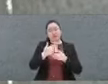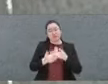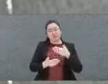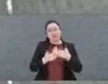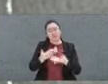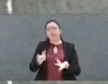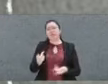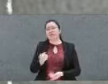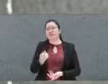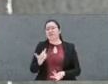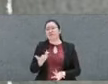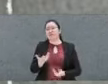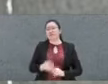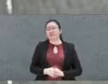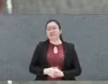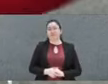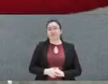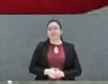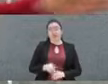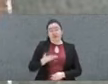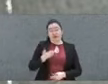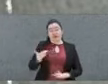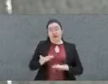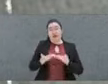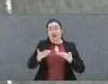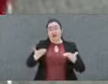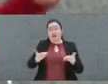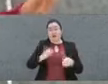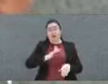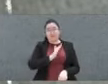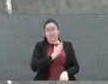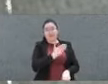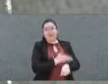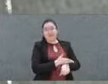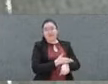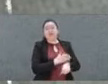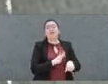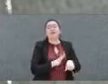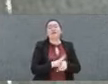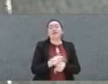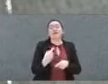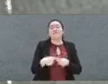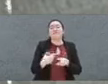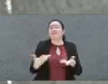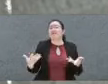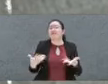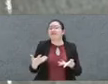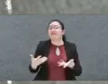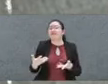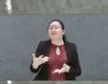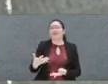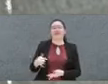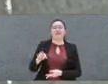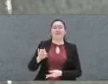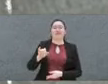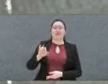que tiene que ver con las sanciones, eso le toca a la Fiscalía. A nosotros nos corresponde pues echar a